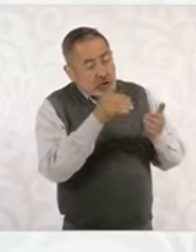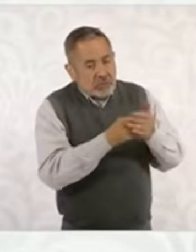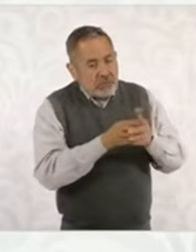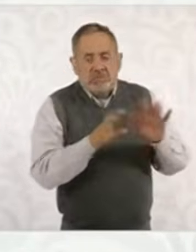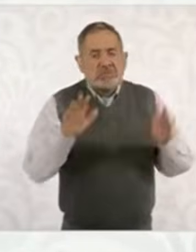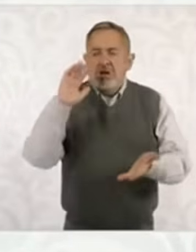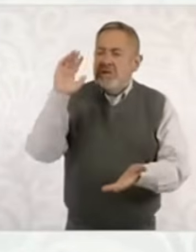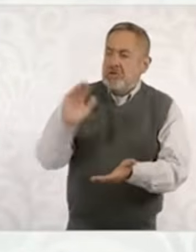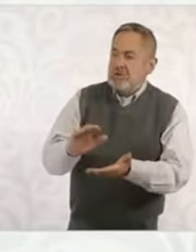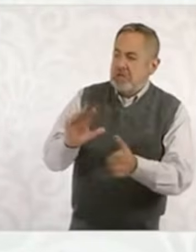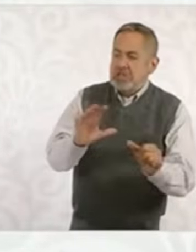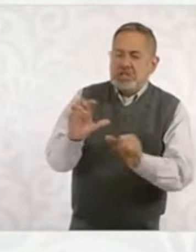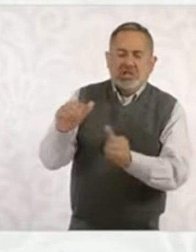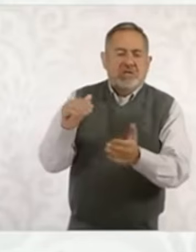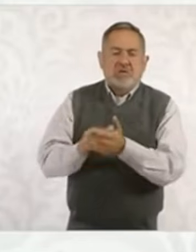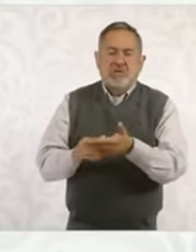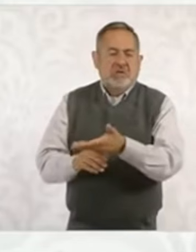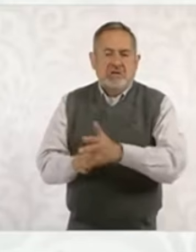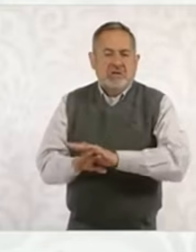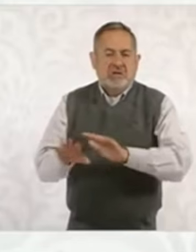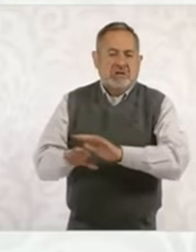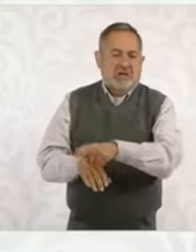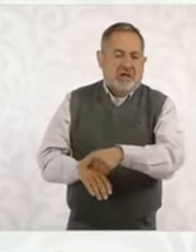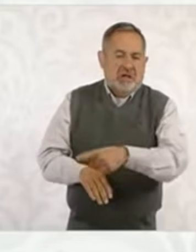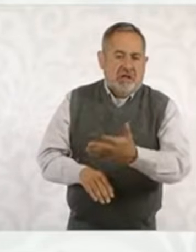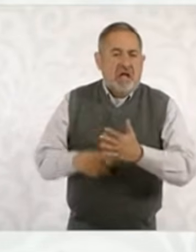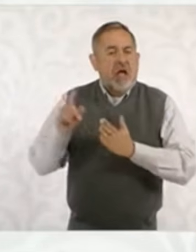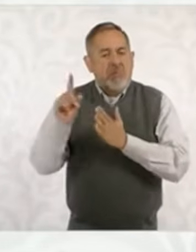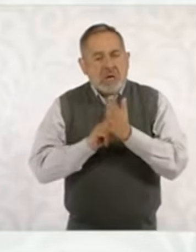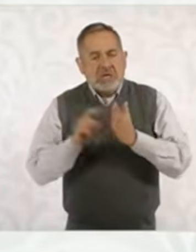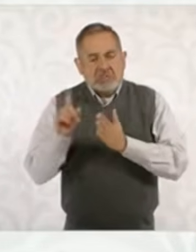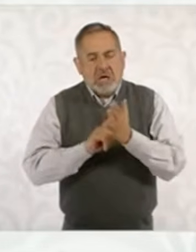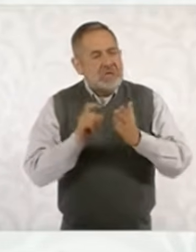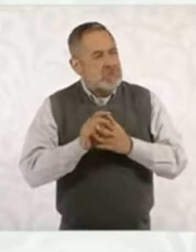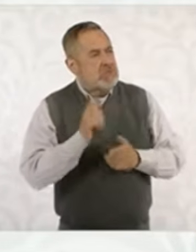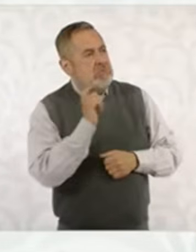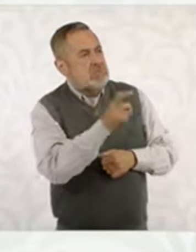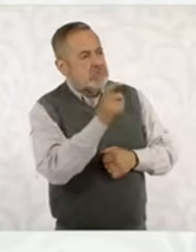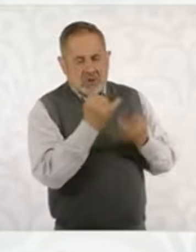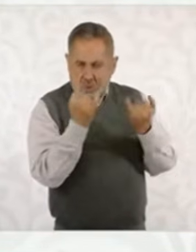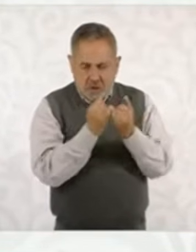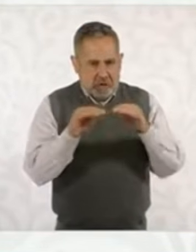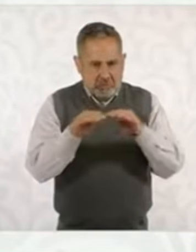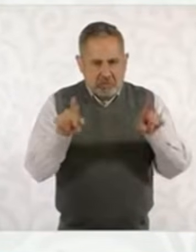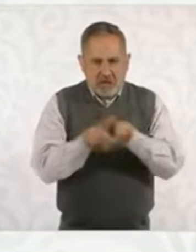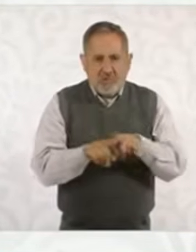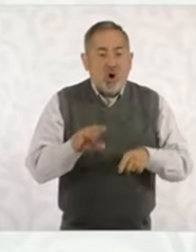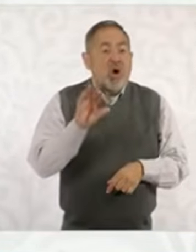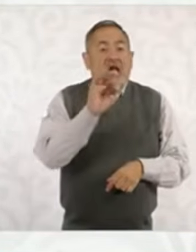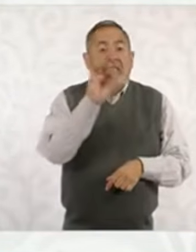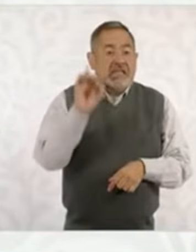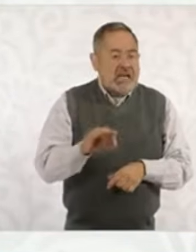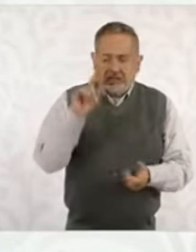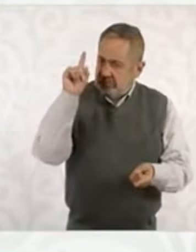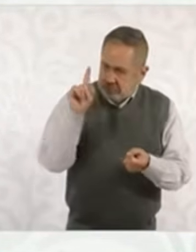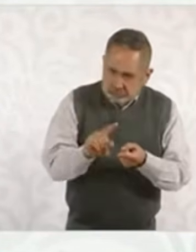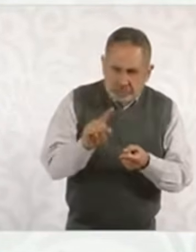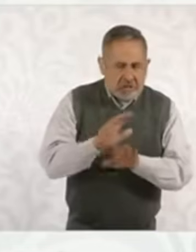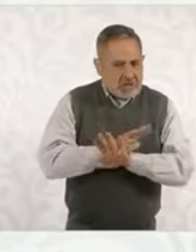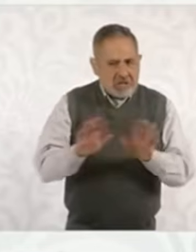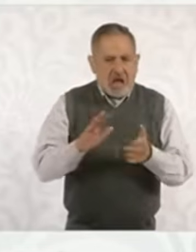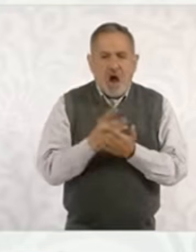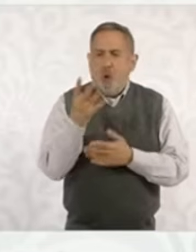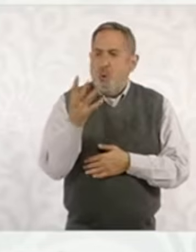debe 600.000, su mensualidad queda igual, su tasa ya está reducida